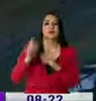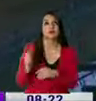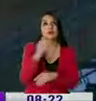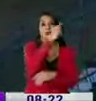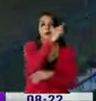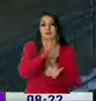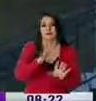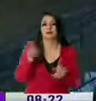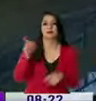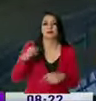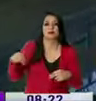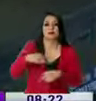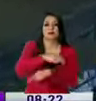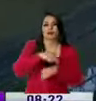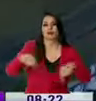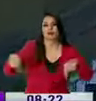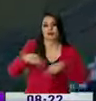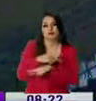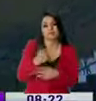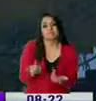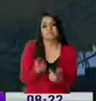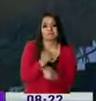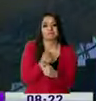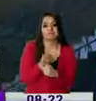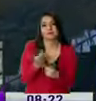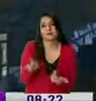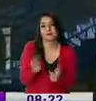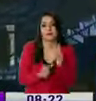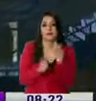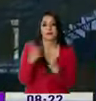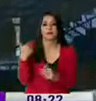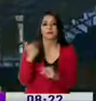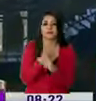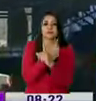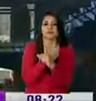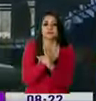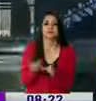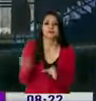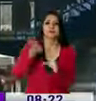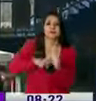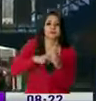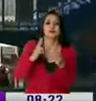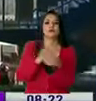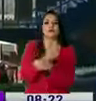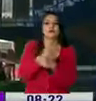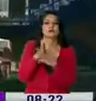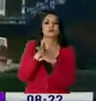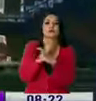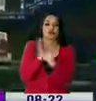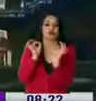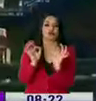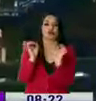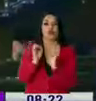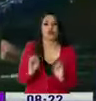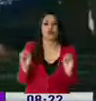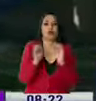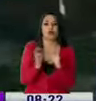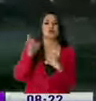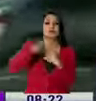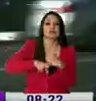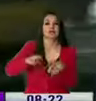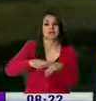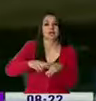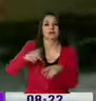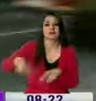arriba, y supongo que esto también hará que las personas con discapacidad más bien utilicen el transporte público o el transporte privado para